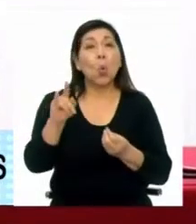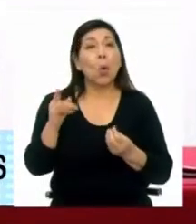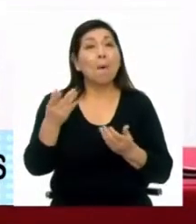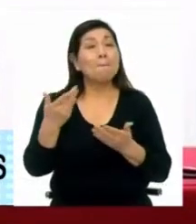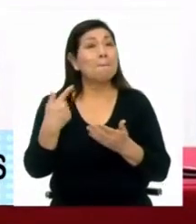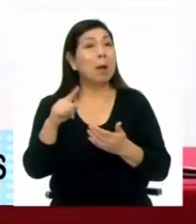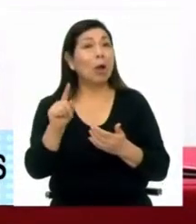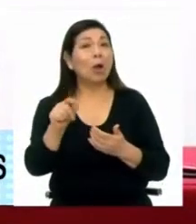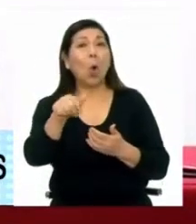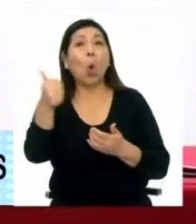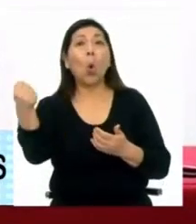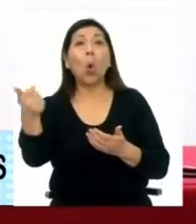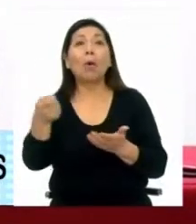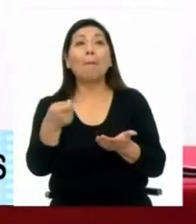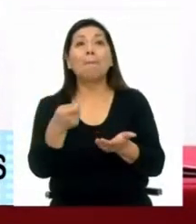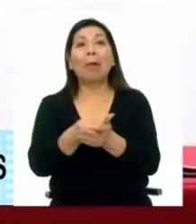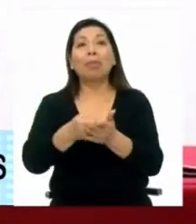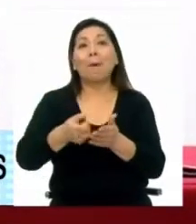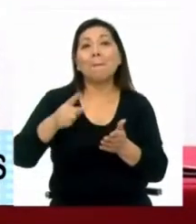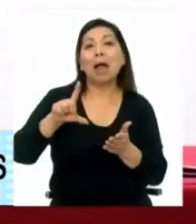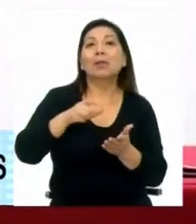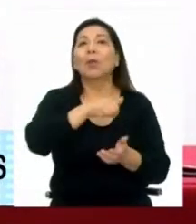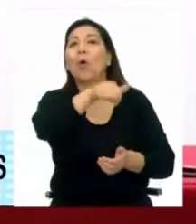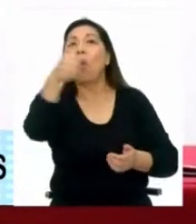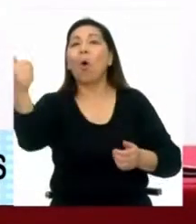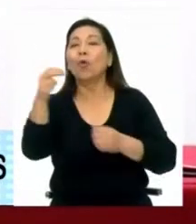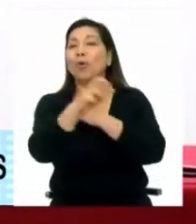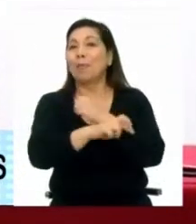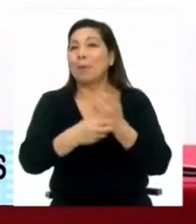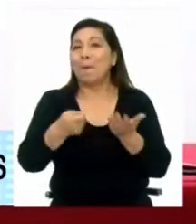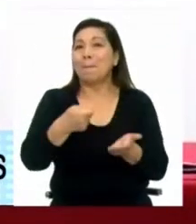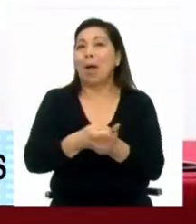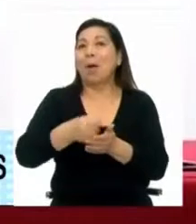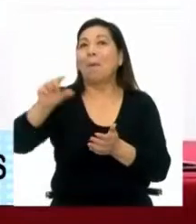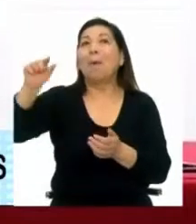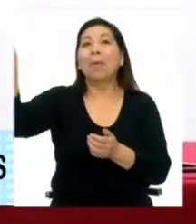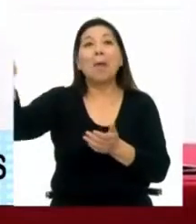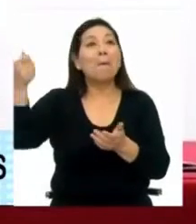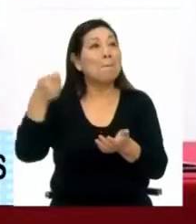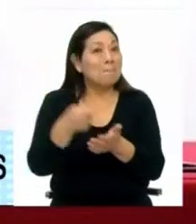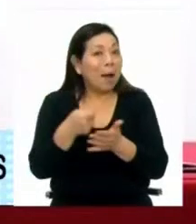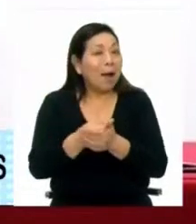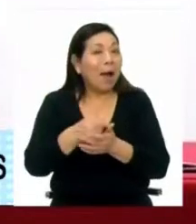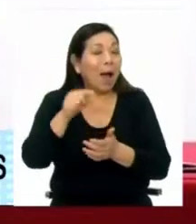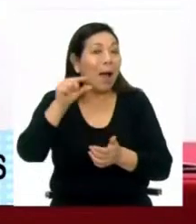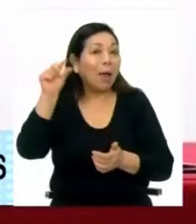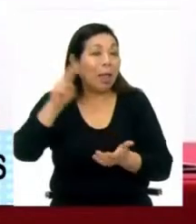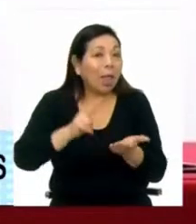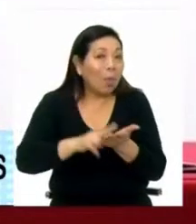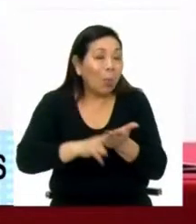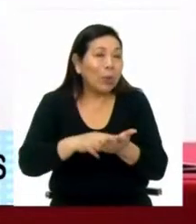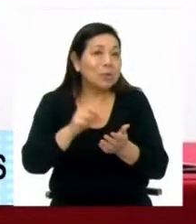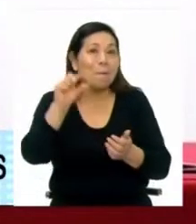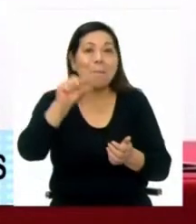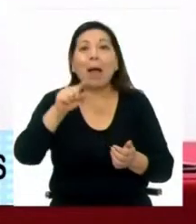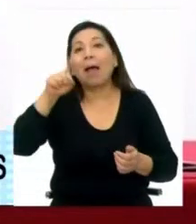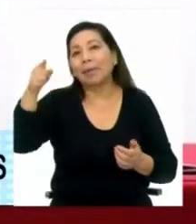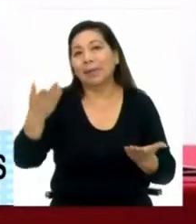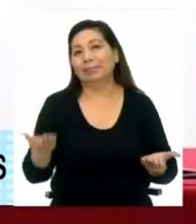un paraíso fiscal o una localidad donde los impuestos son más bajos. Es uno de los temas que se discuten